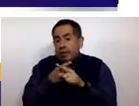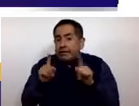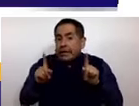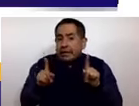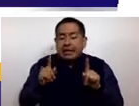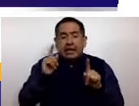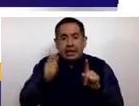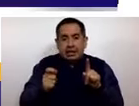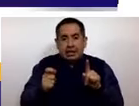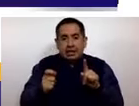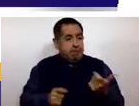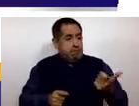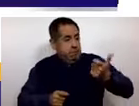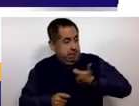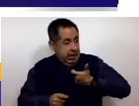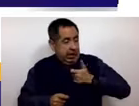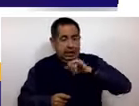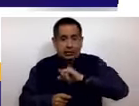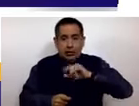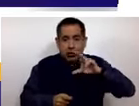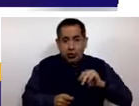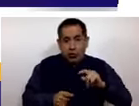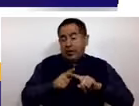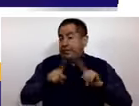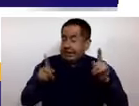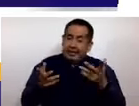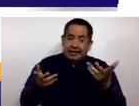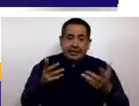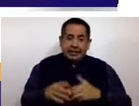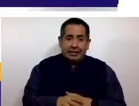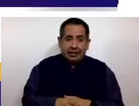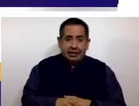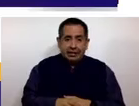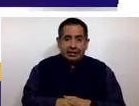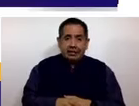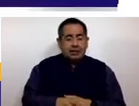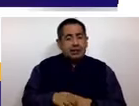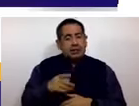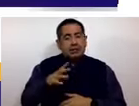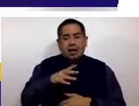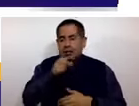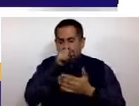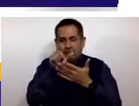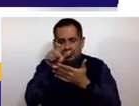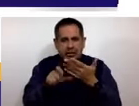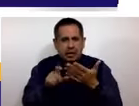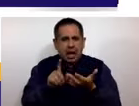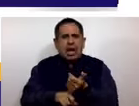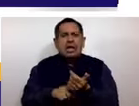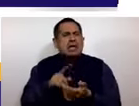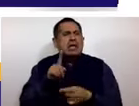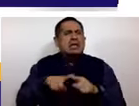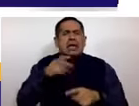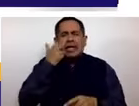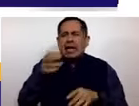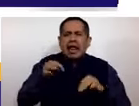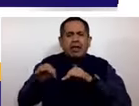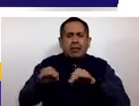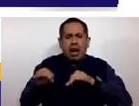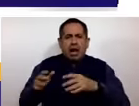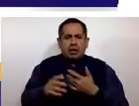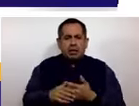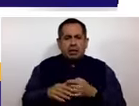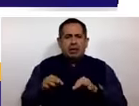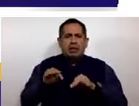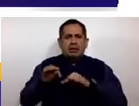son remunerados o no, ¿no? O sea, tienes un capítulo que dices, ¿a quién le gusta trabajar? Trabajamos